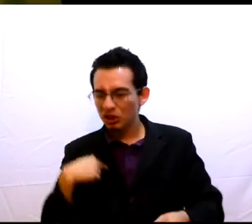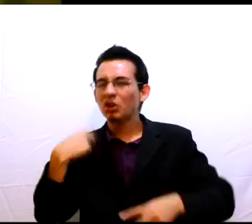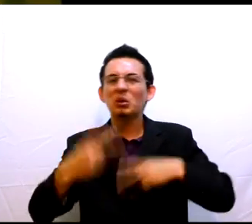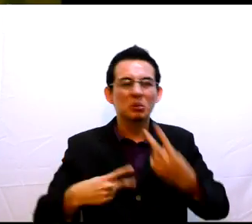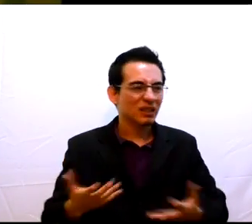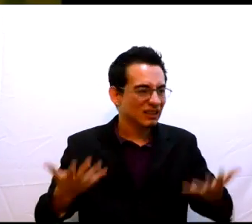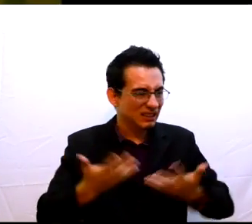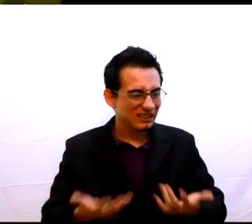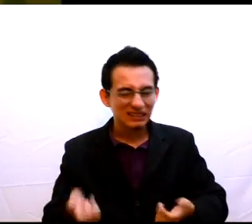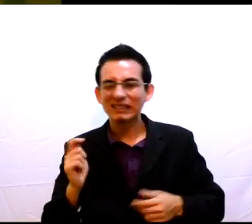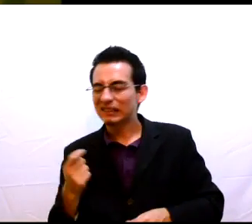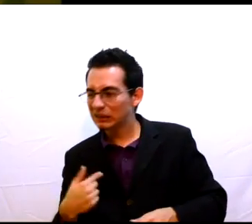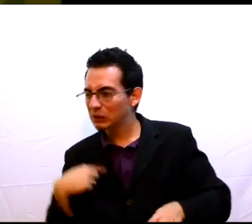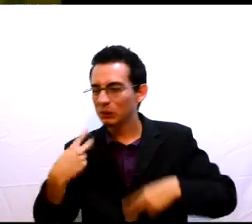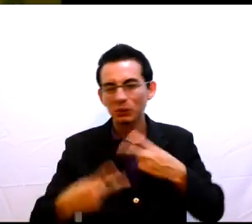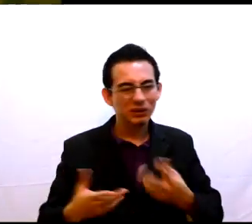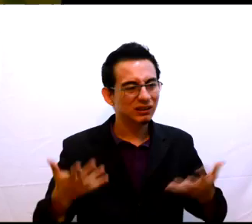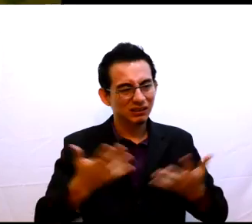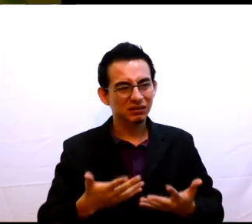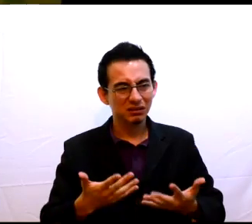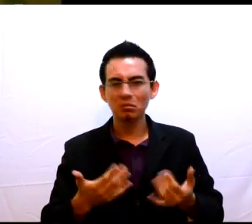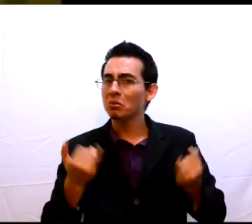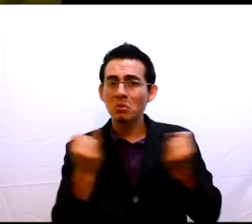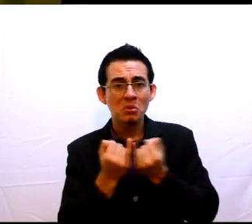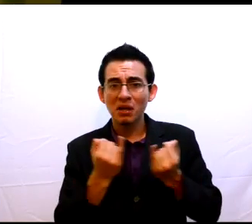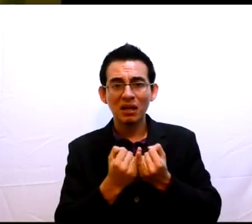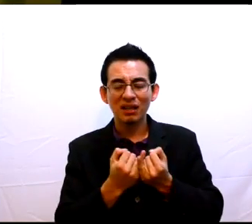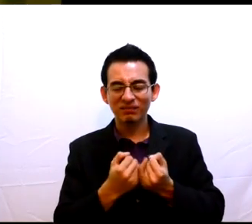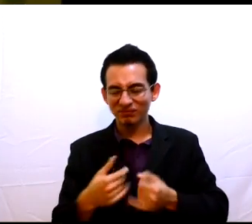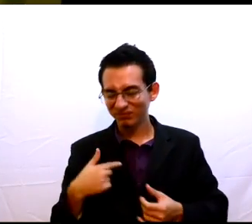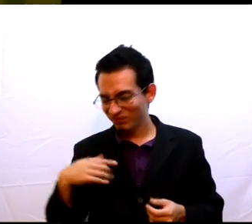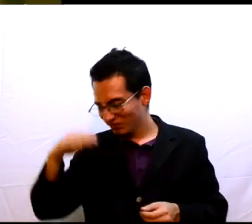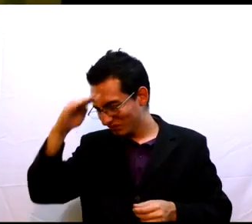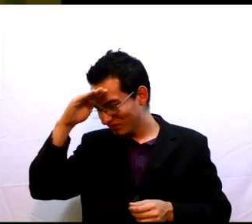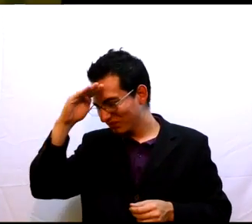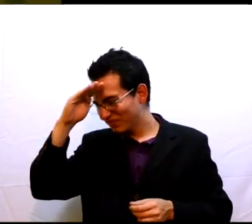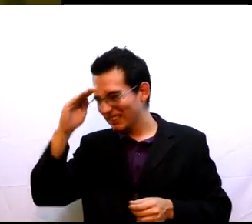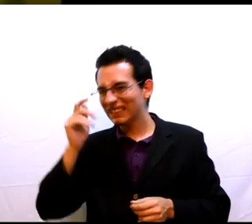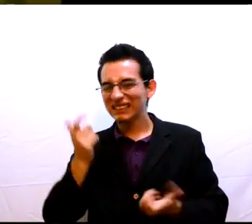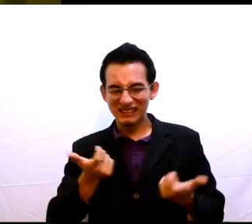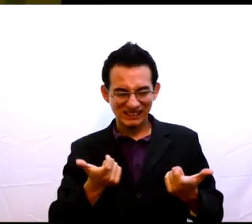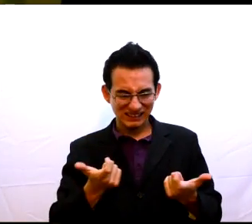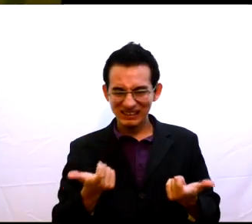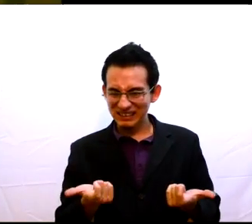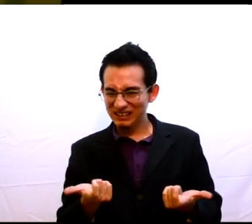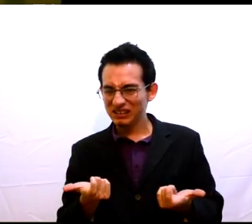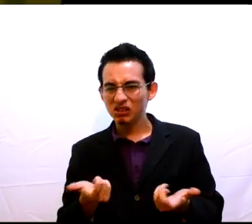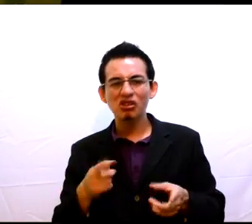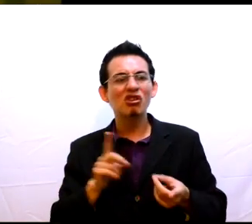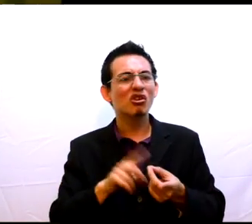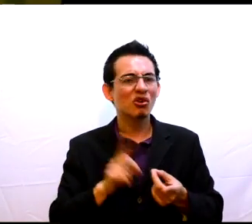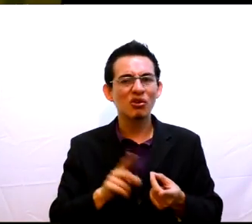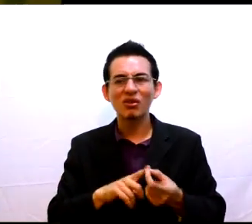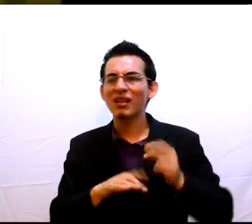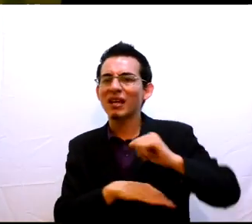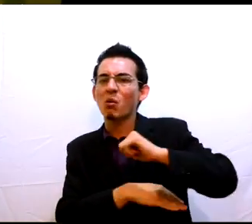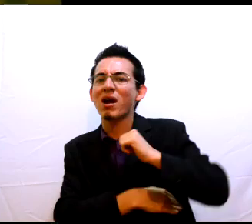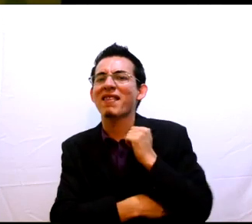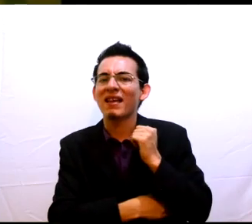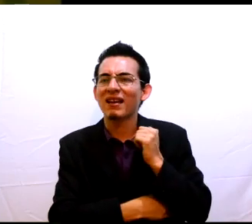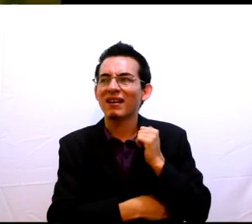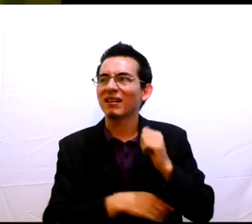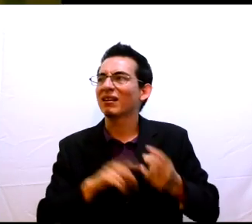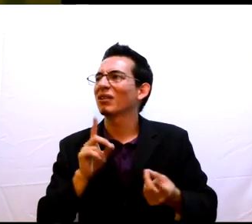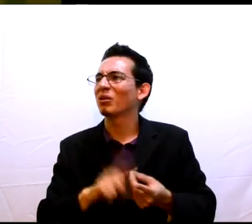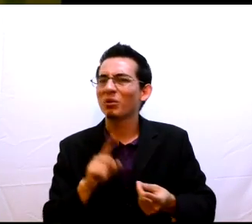haré piense la misma pregunta que hizo el otro que haré porque no tengo dónde guardar ahí está